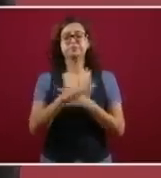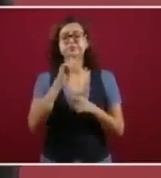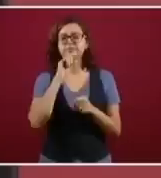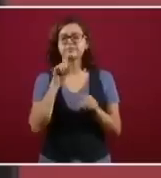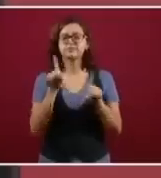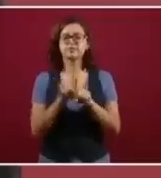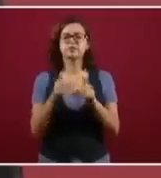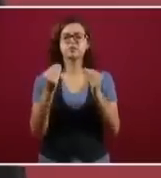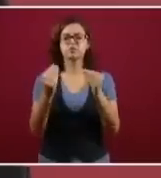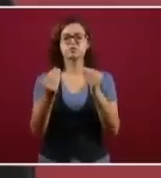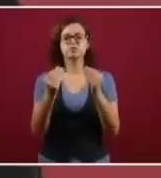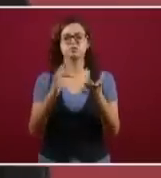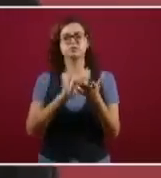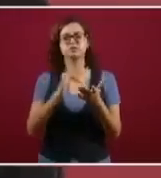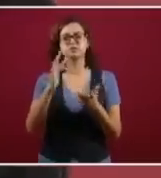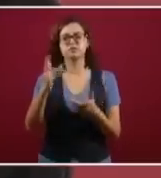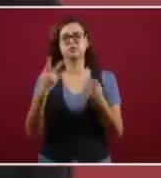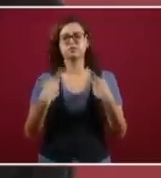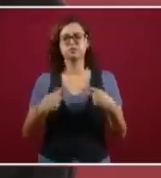agradecerle a los manifestantes